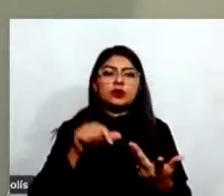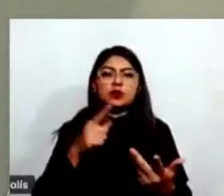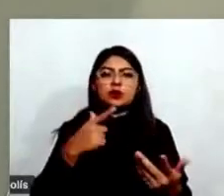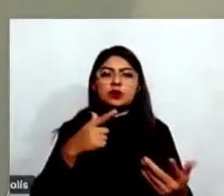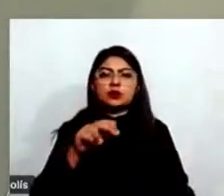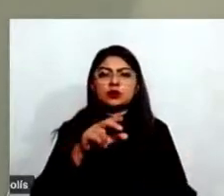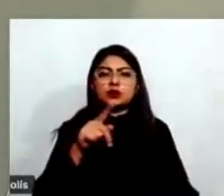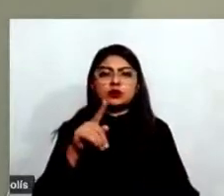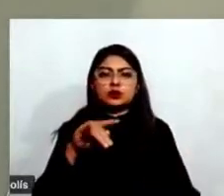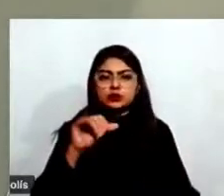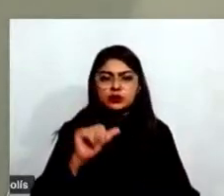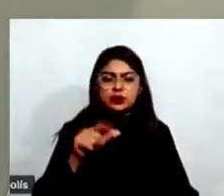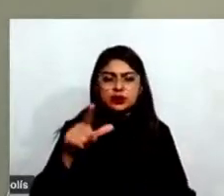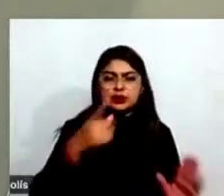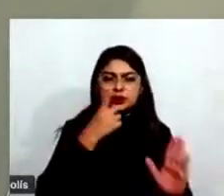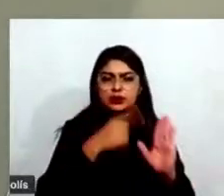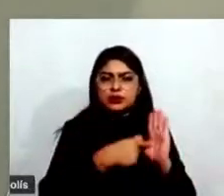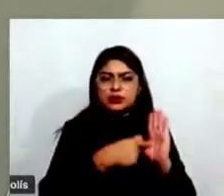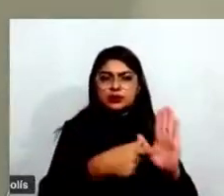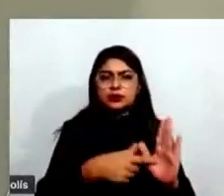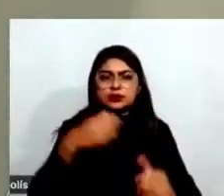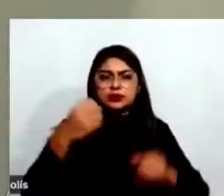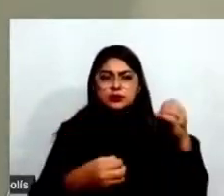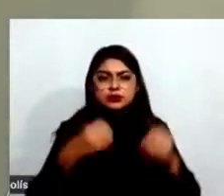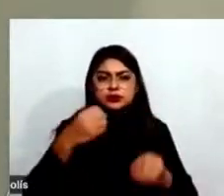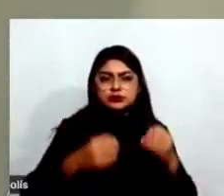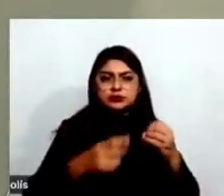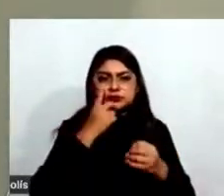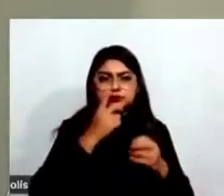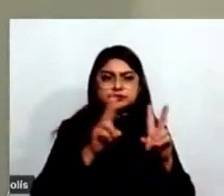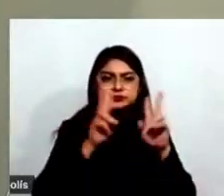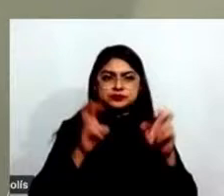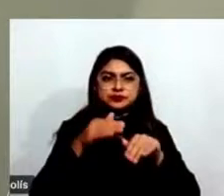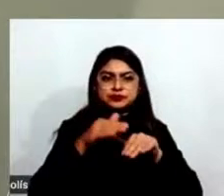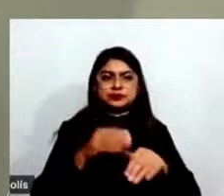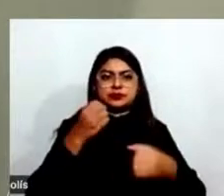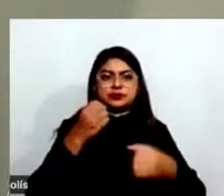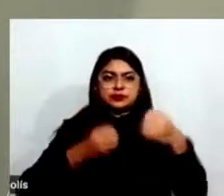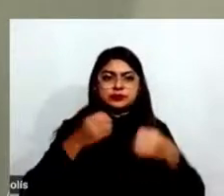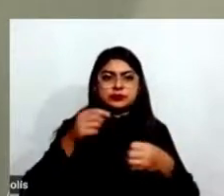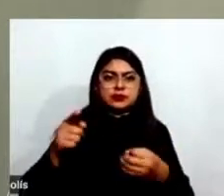ministro, que es el tema de un juez que escribe una tesis,